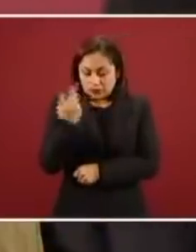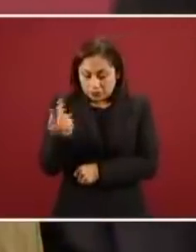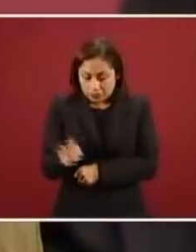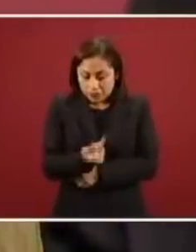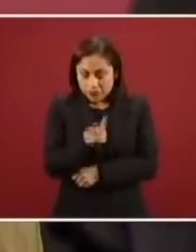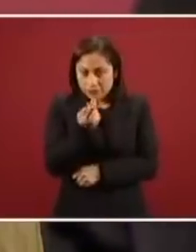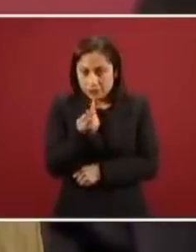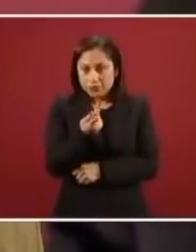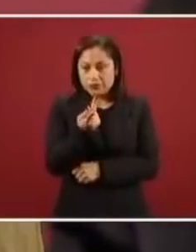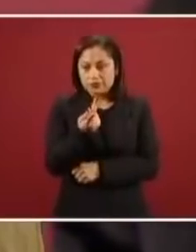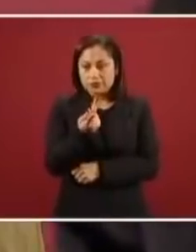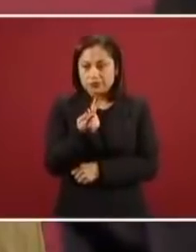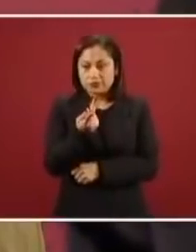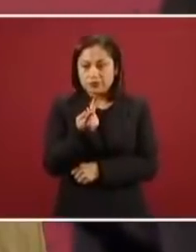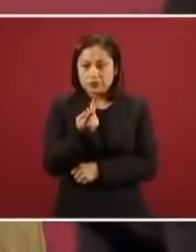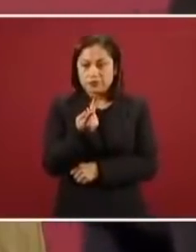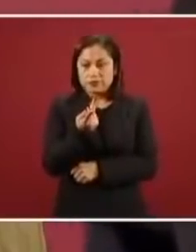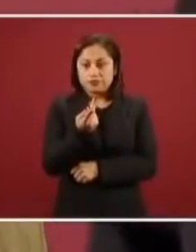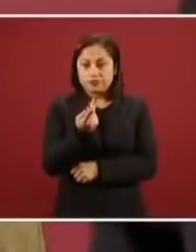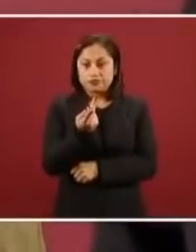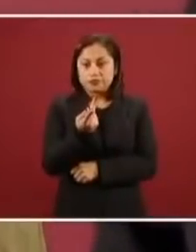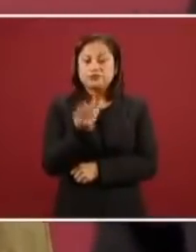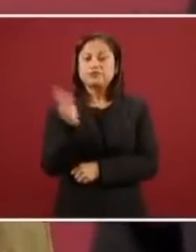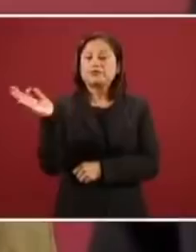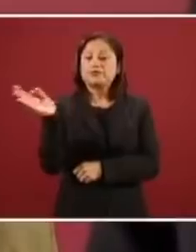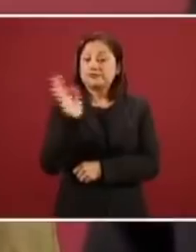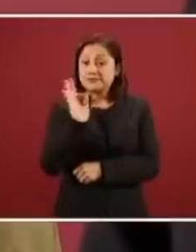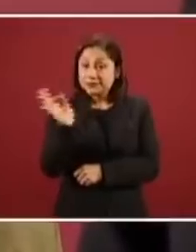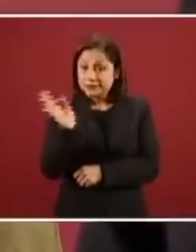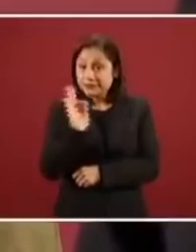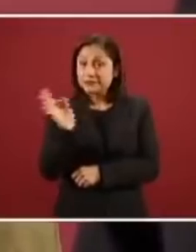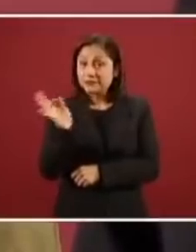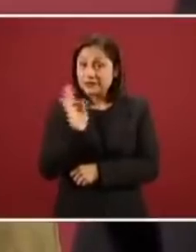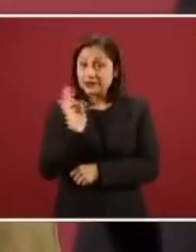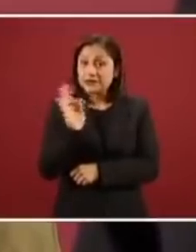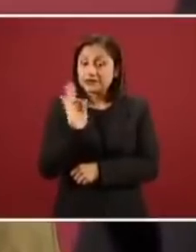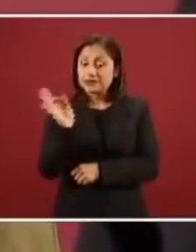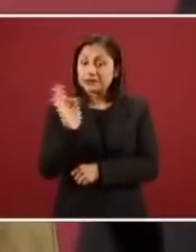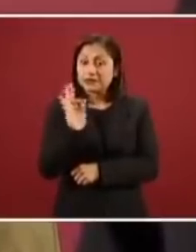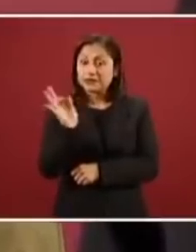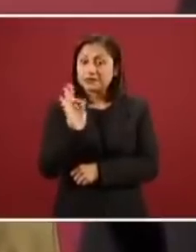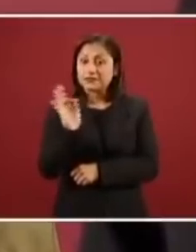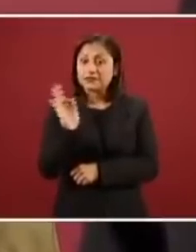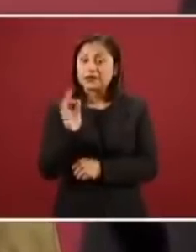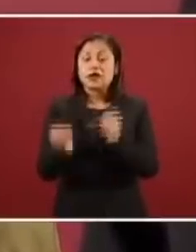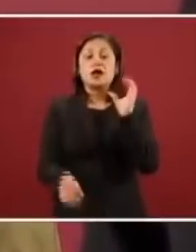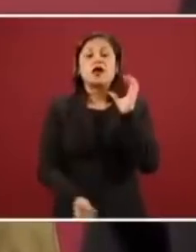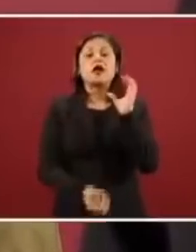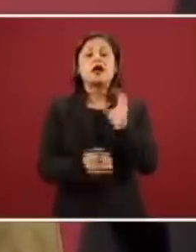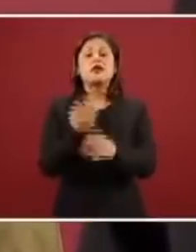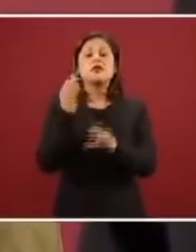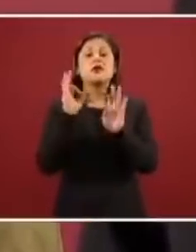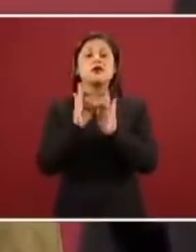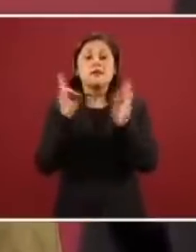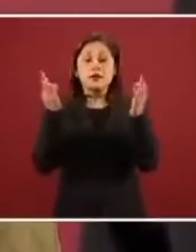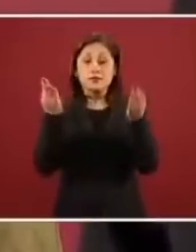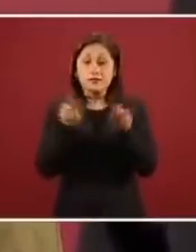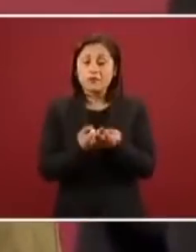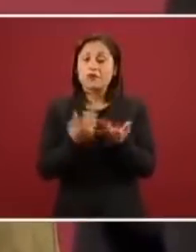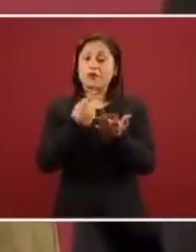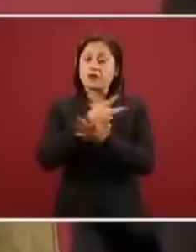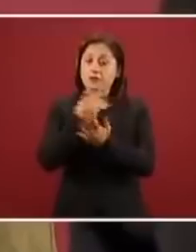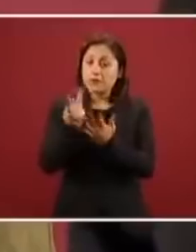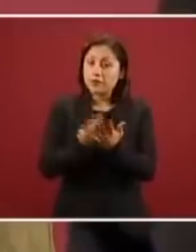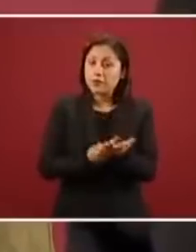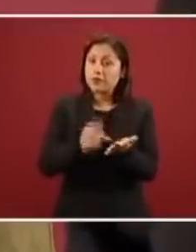de la presidencia alfonso romo de bloquear proyectos ambientales reconoció que tiene diferencias con la secretaria de energía